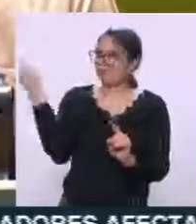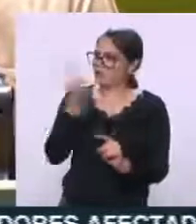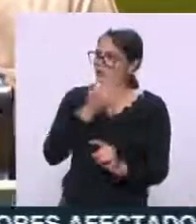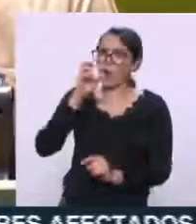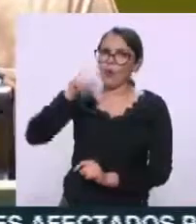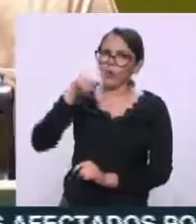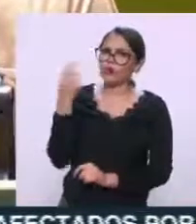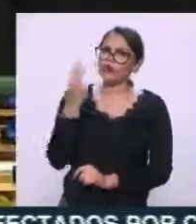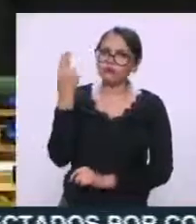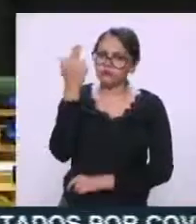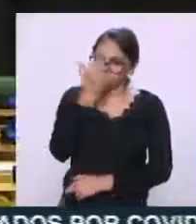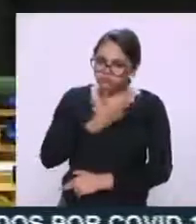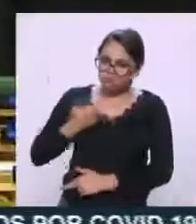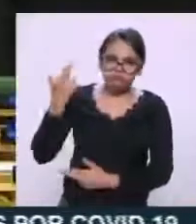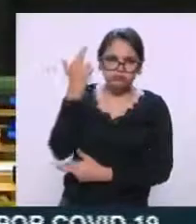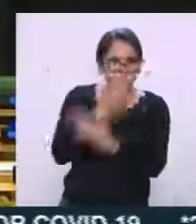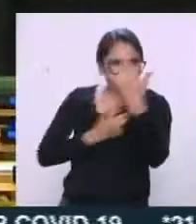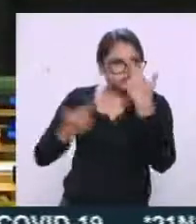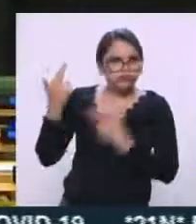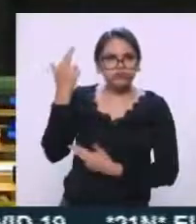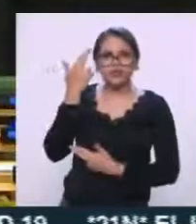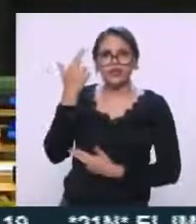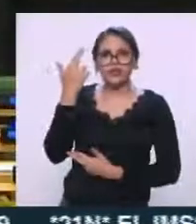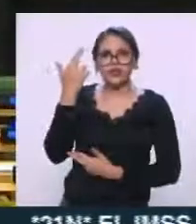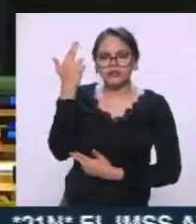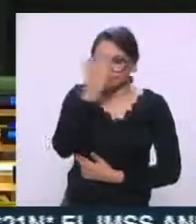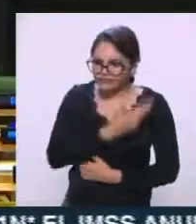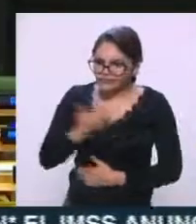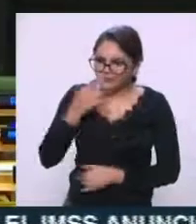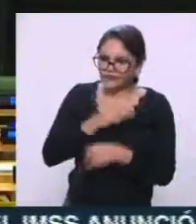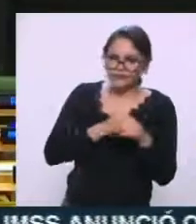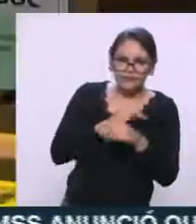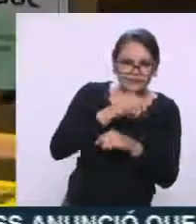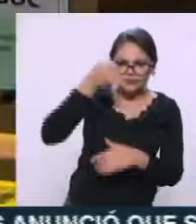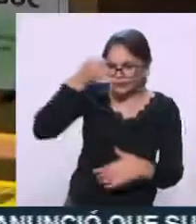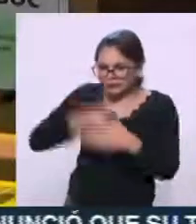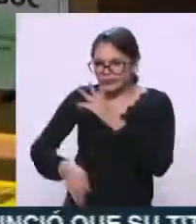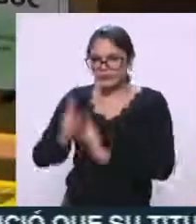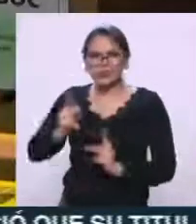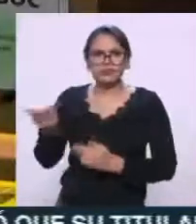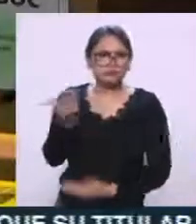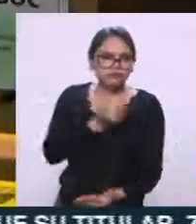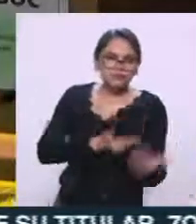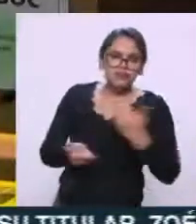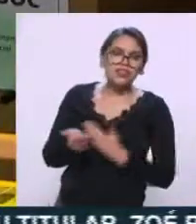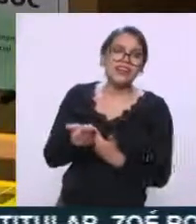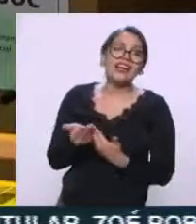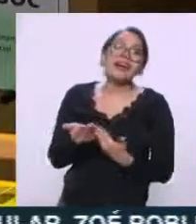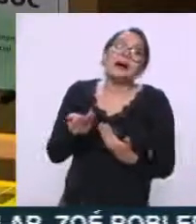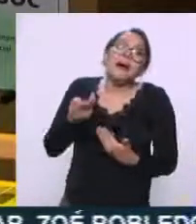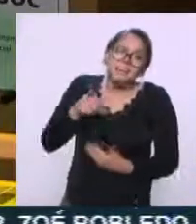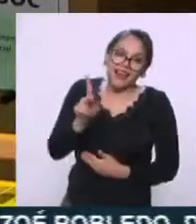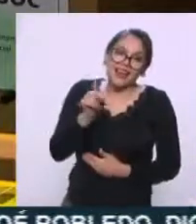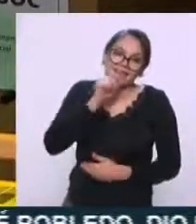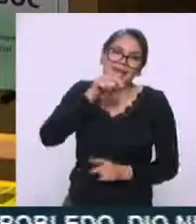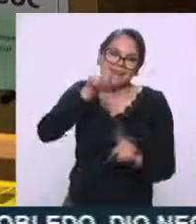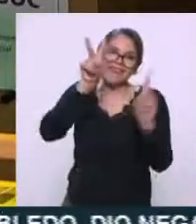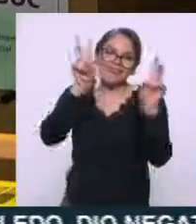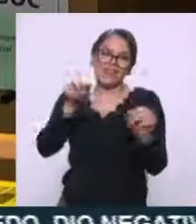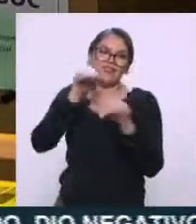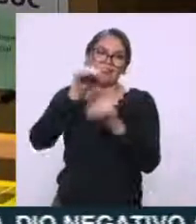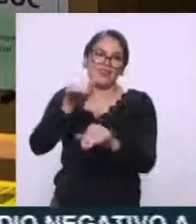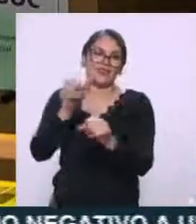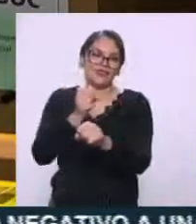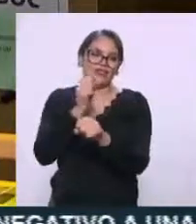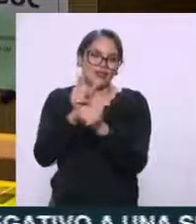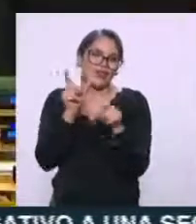Unidas con sus distintos organismos, pero eventualmente, como son cuestiones de seguridad nacional